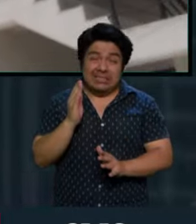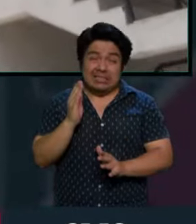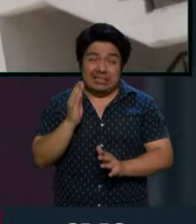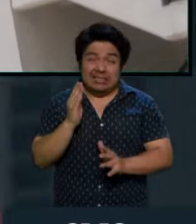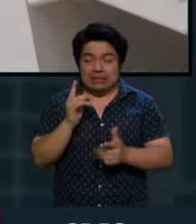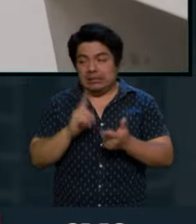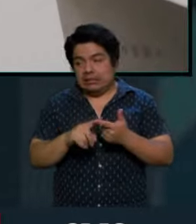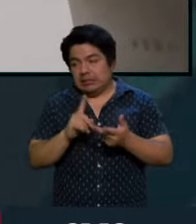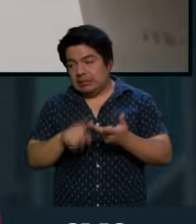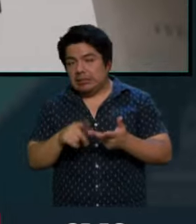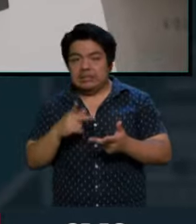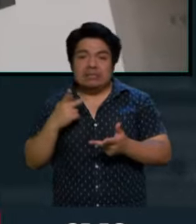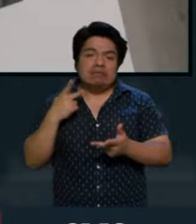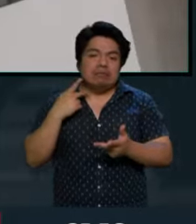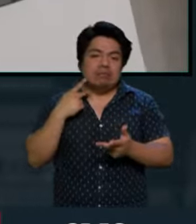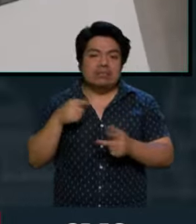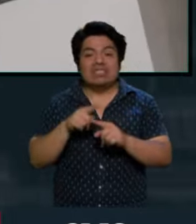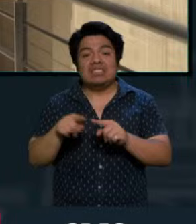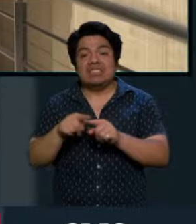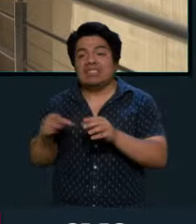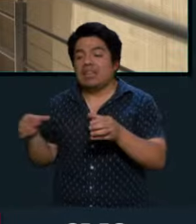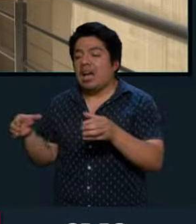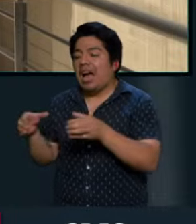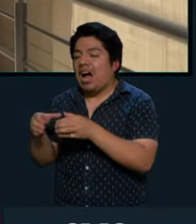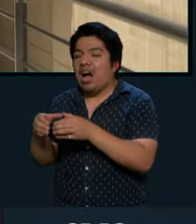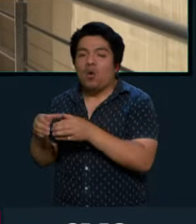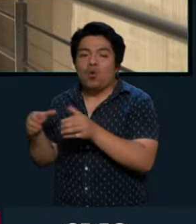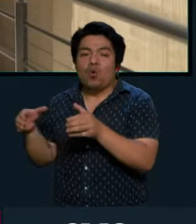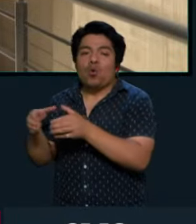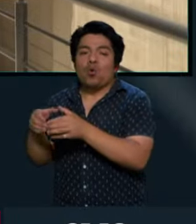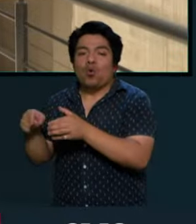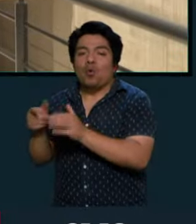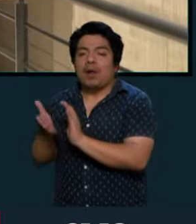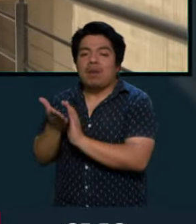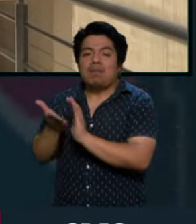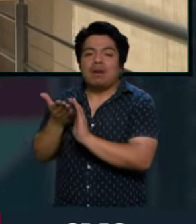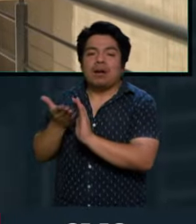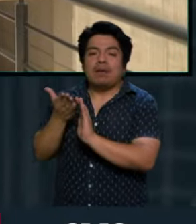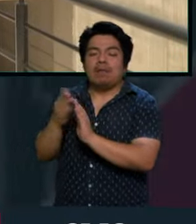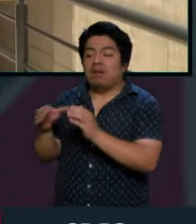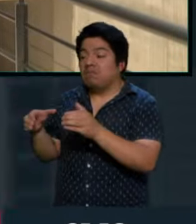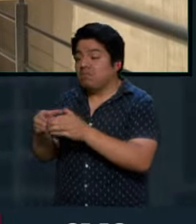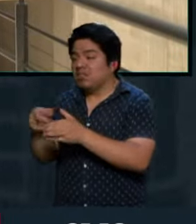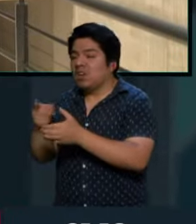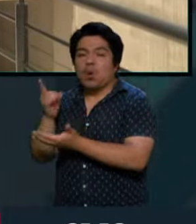mecánicas y políticas que favorecieron que todo el desarrollo inmobiliario de la ciudad estuviera